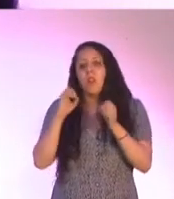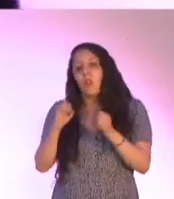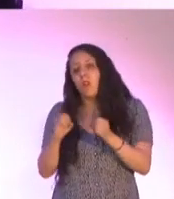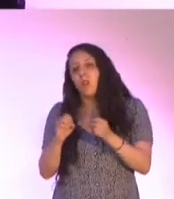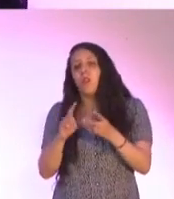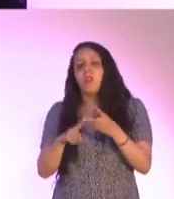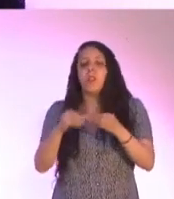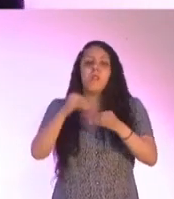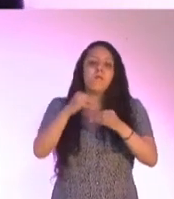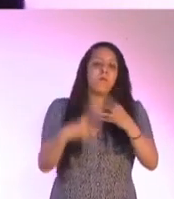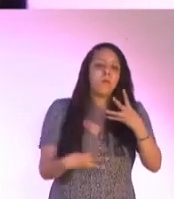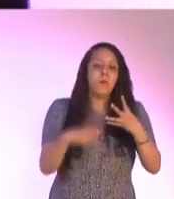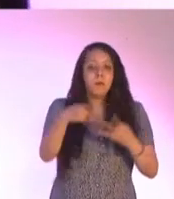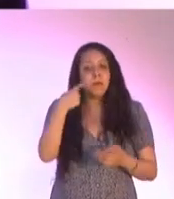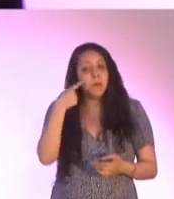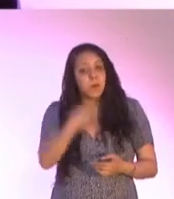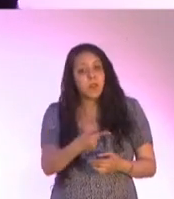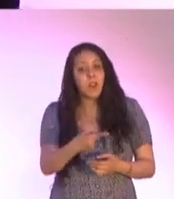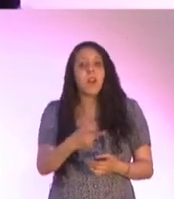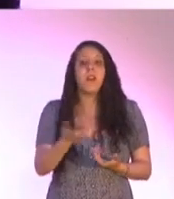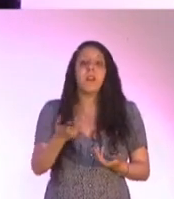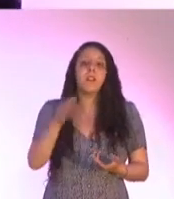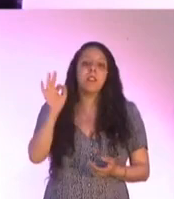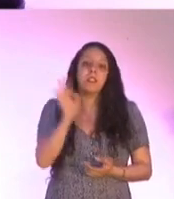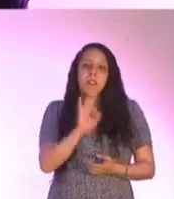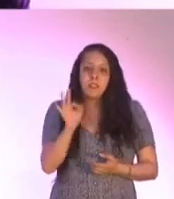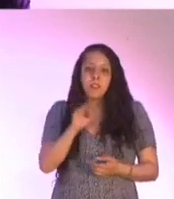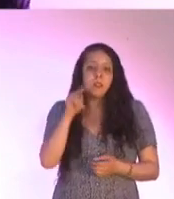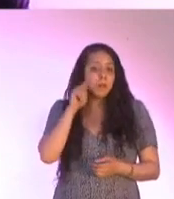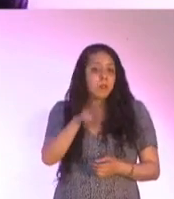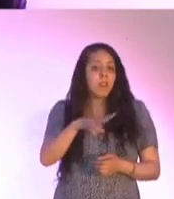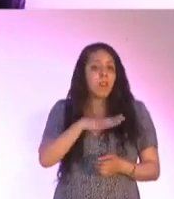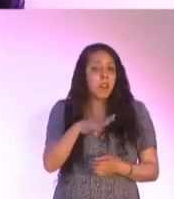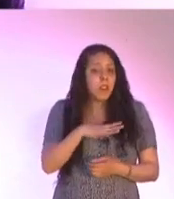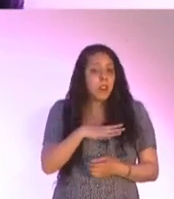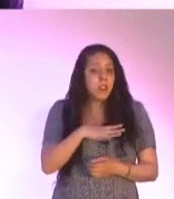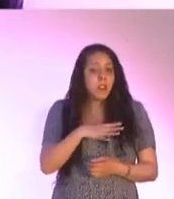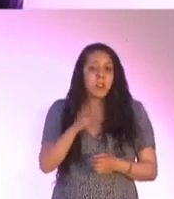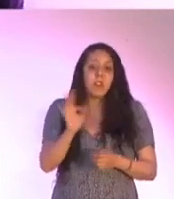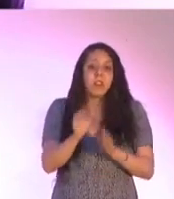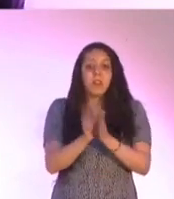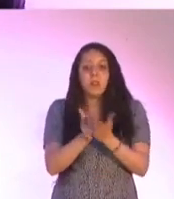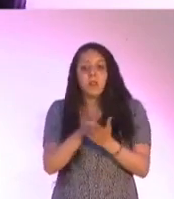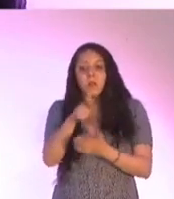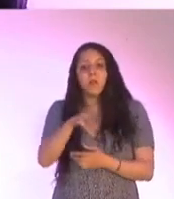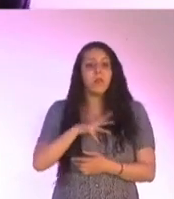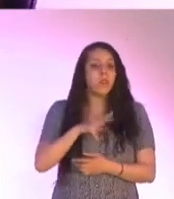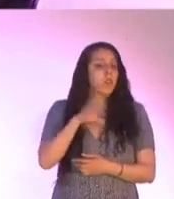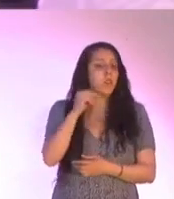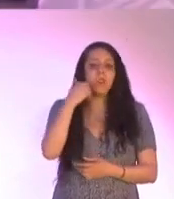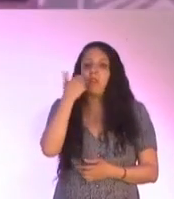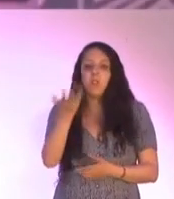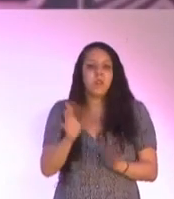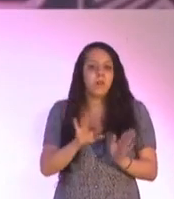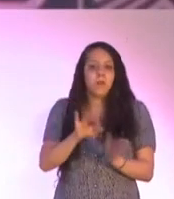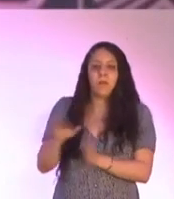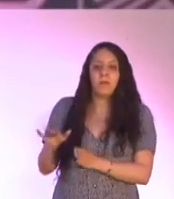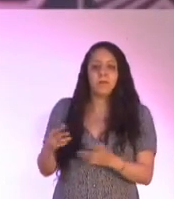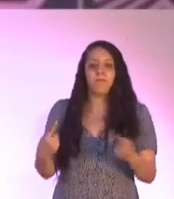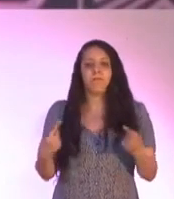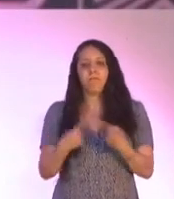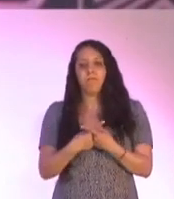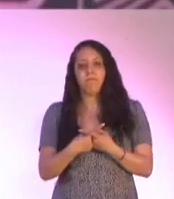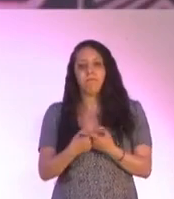acabe se le ocurrió pensar a no señor usted ya publicó medio capítulo no ya no nos interesa su novela y es una de las lógicas del